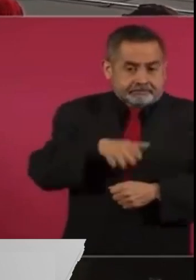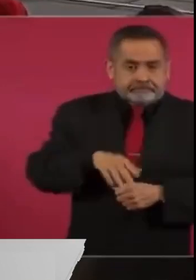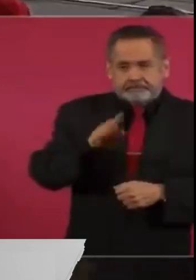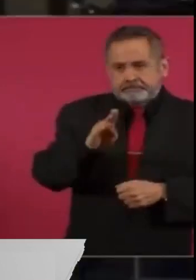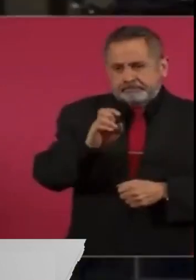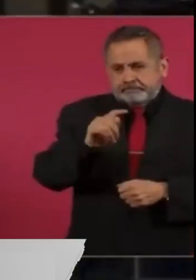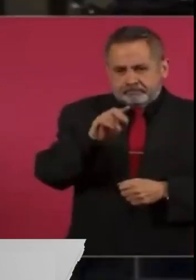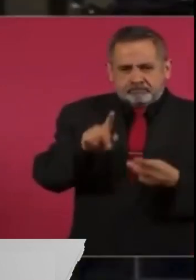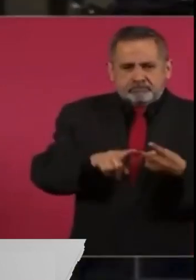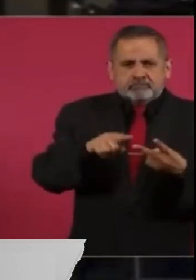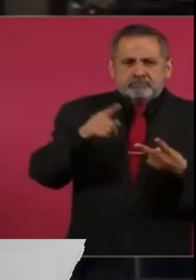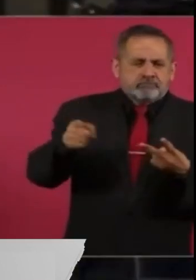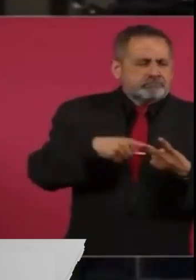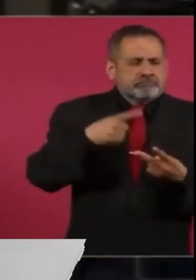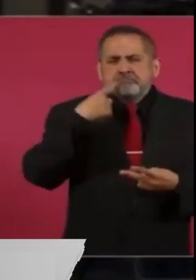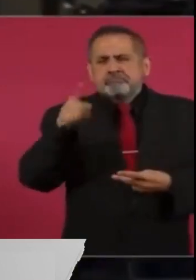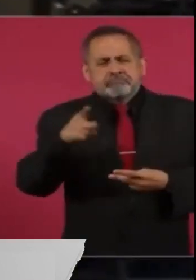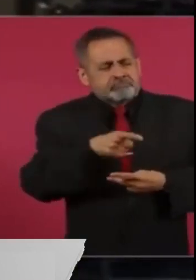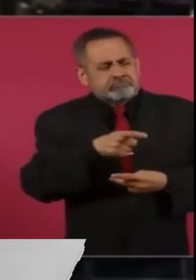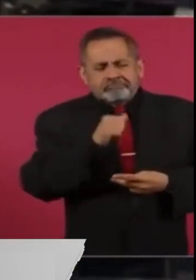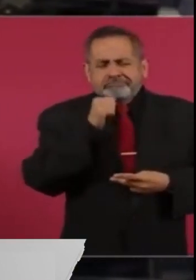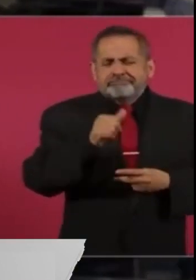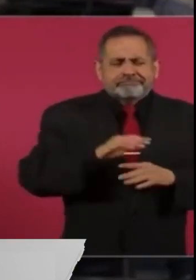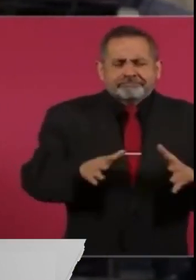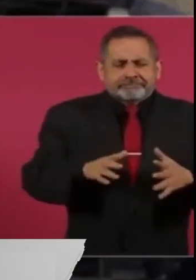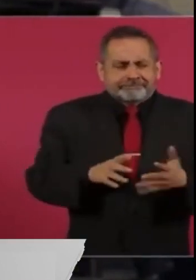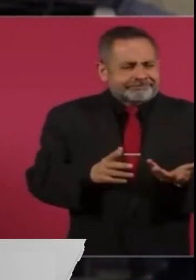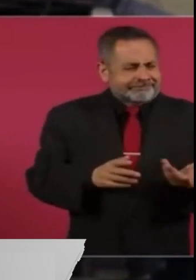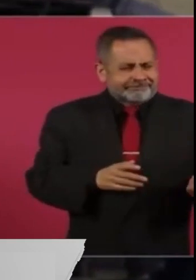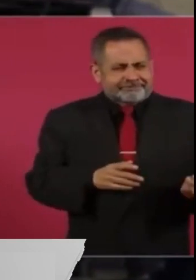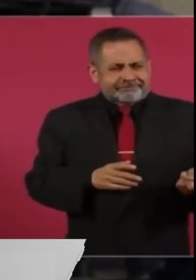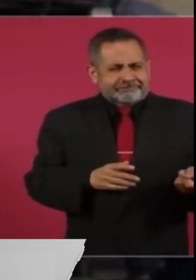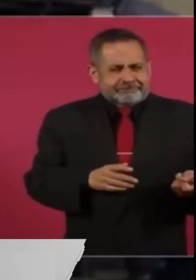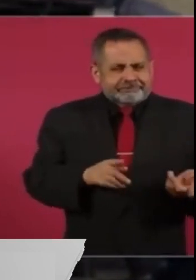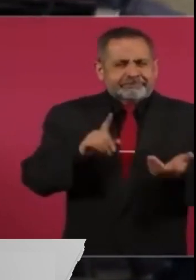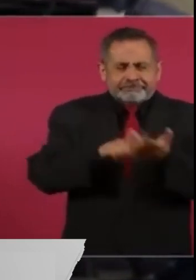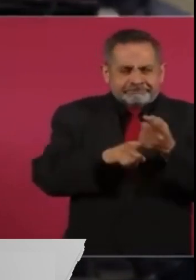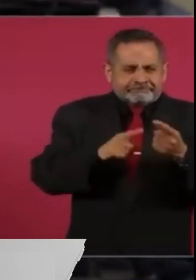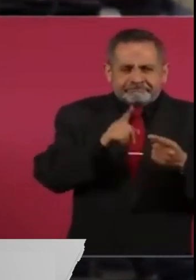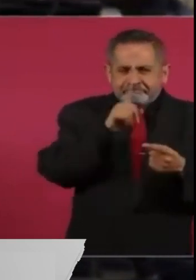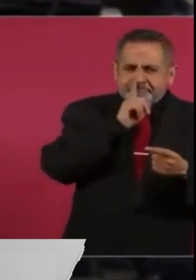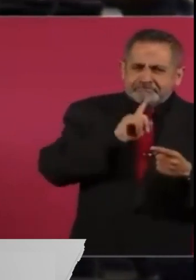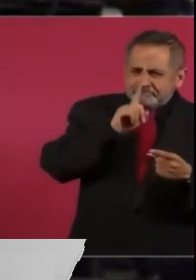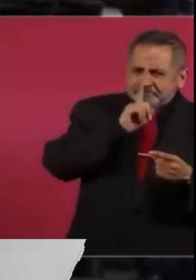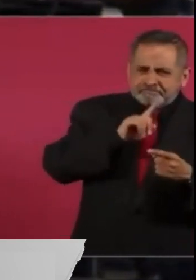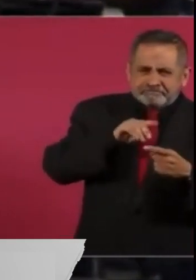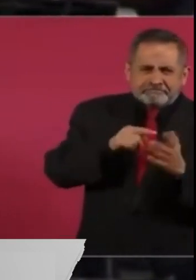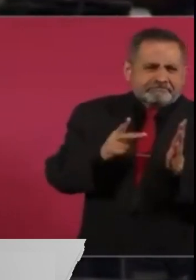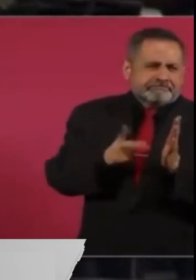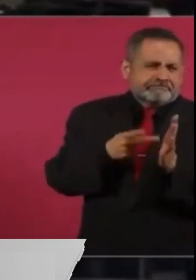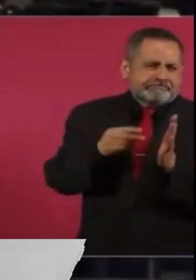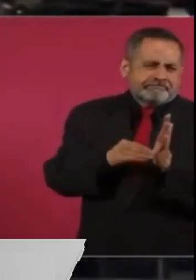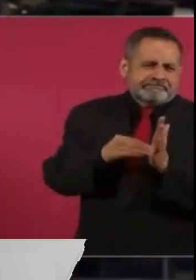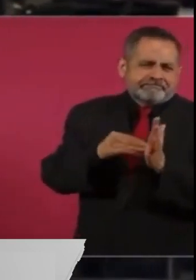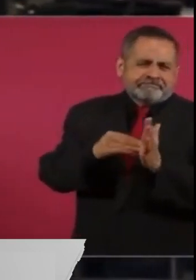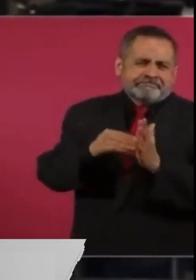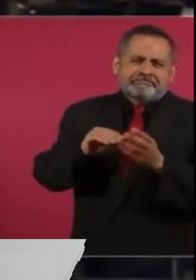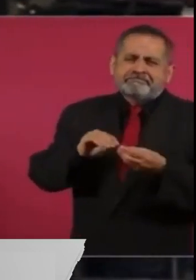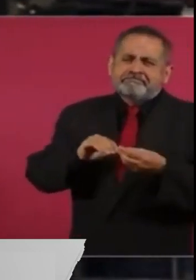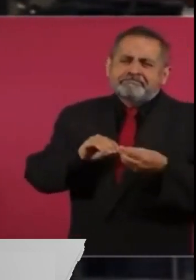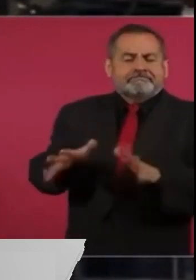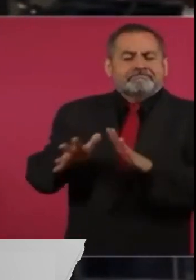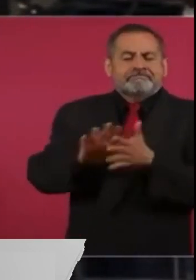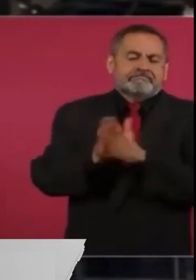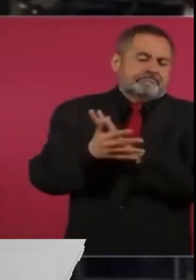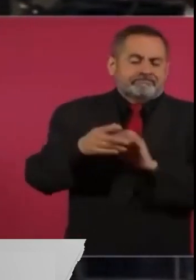electrones no demandaron. Entonces, esto creó, como Goebbels, una mentira proferida mil veces se puede convertir en una